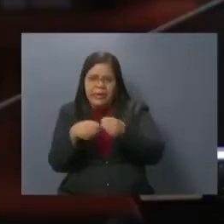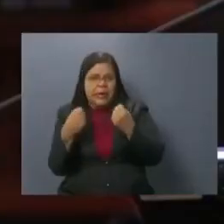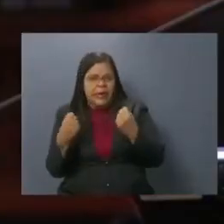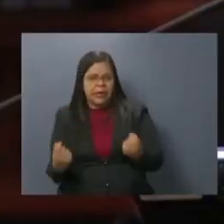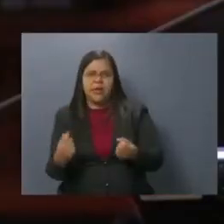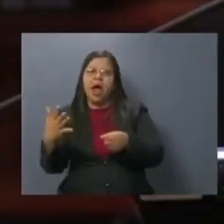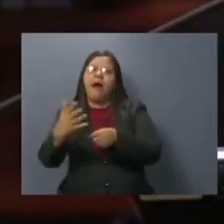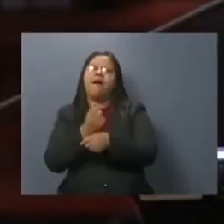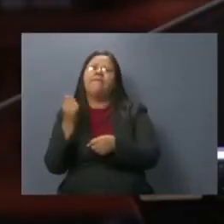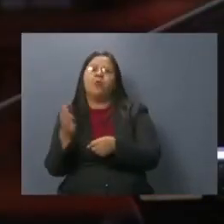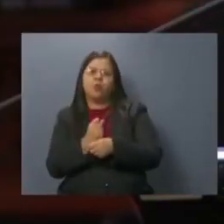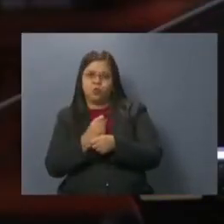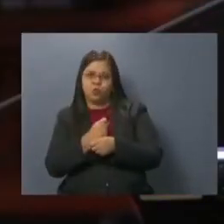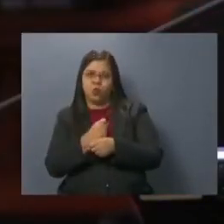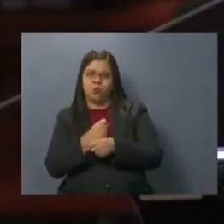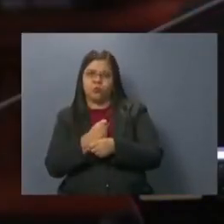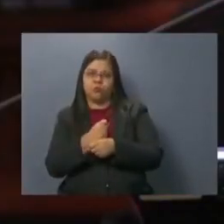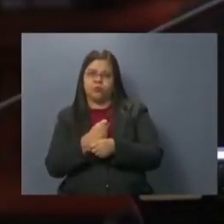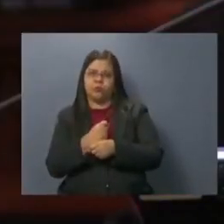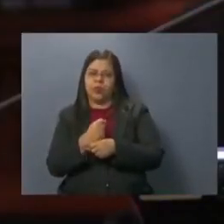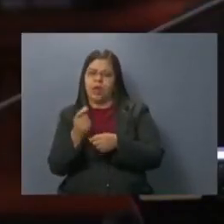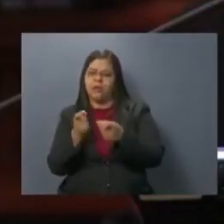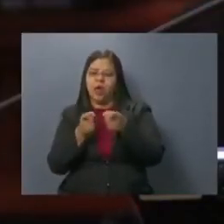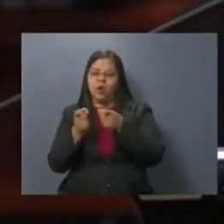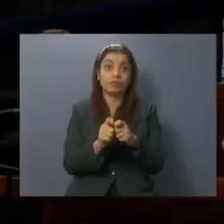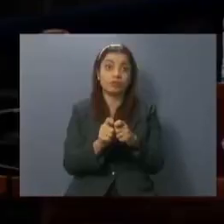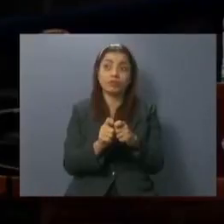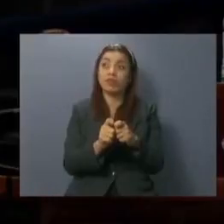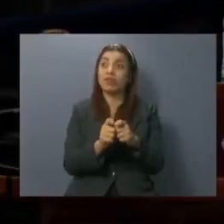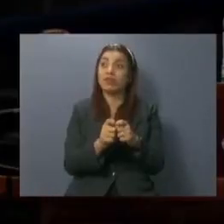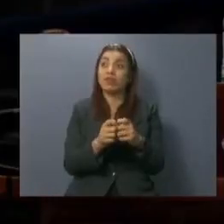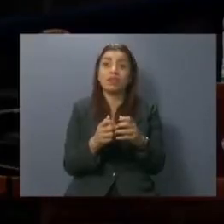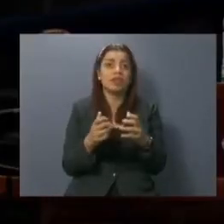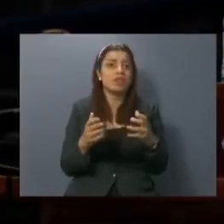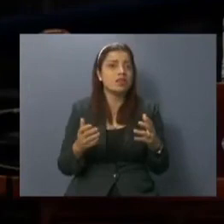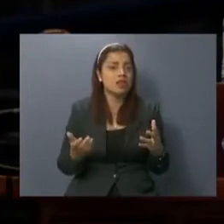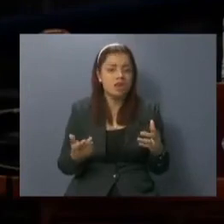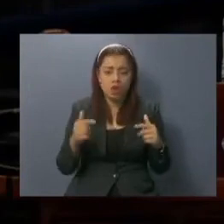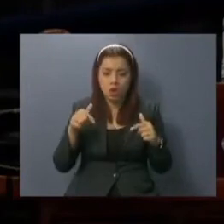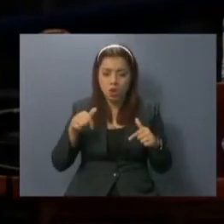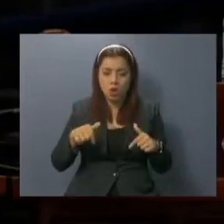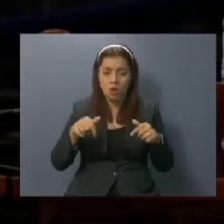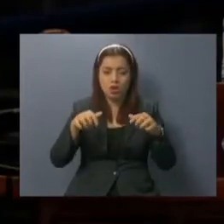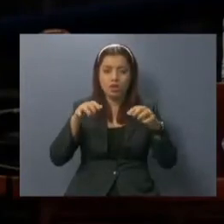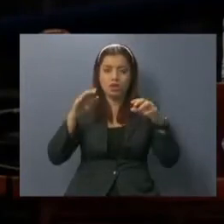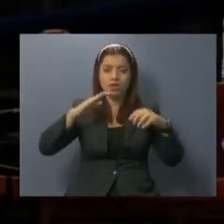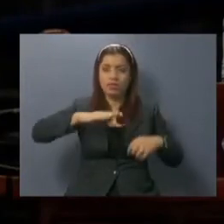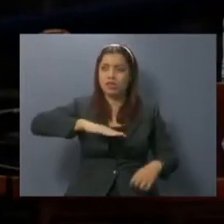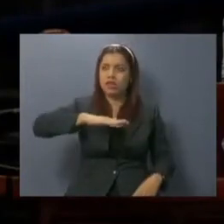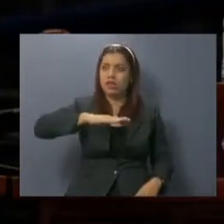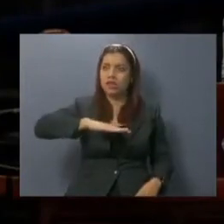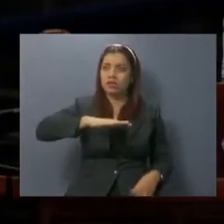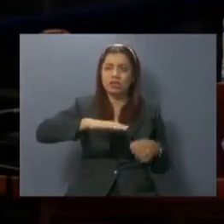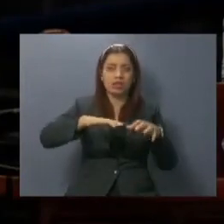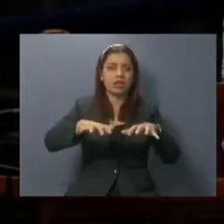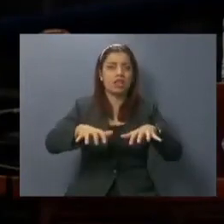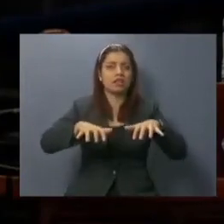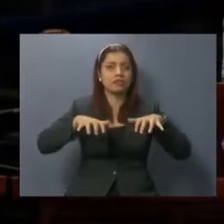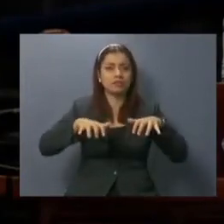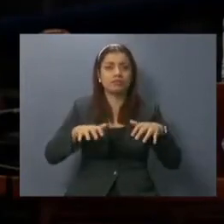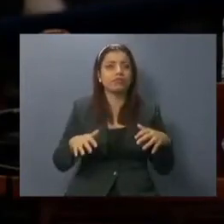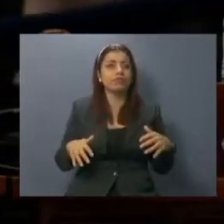defender los intereses del Estado y que tendrían vínculos partidarios. Lo que estamos haciendo esta tarde